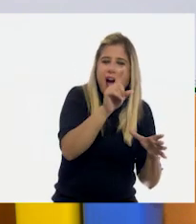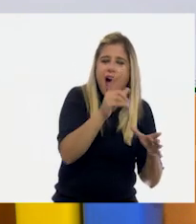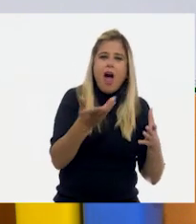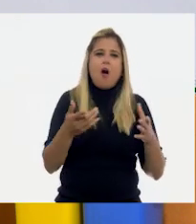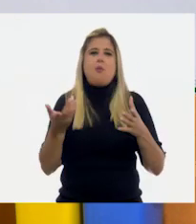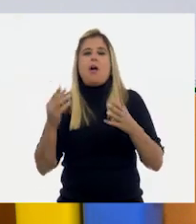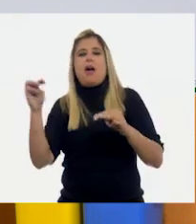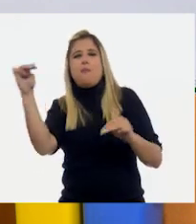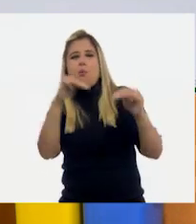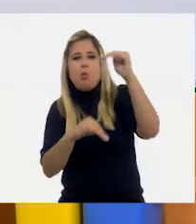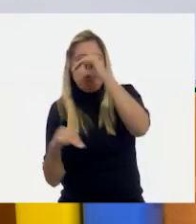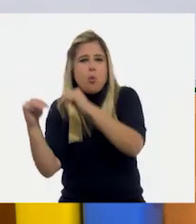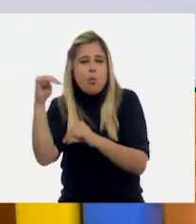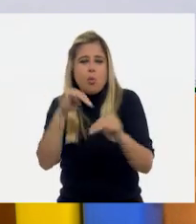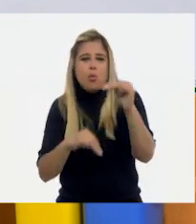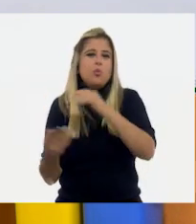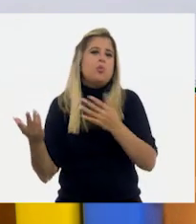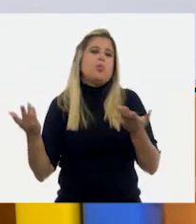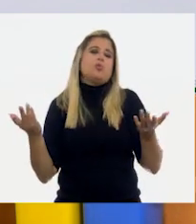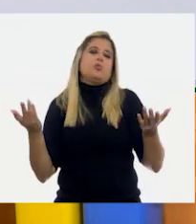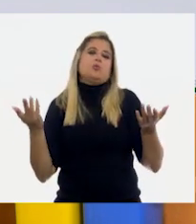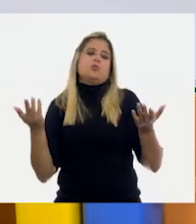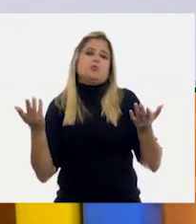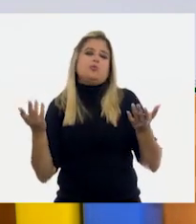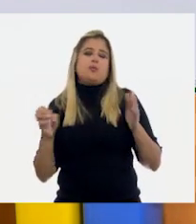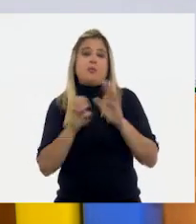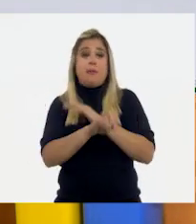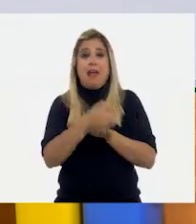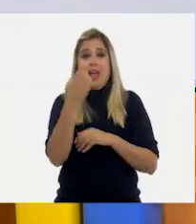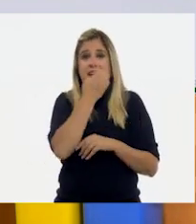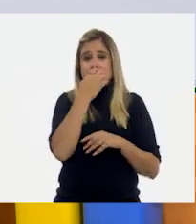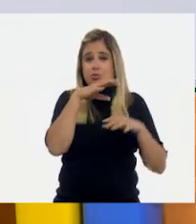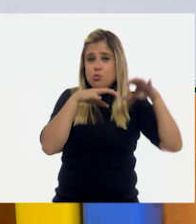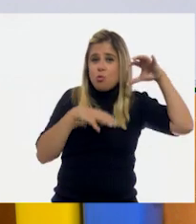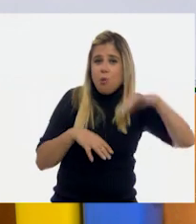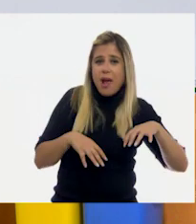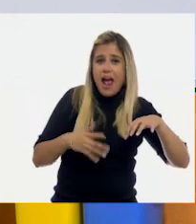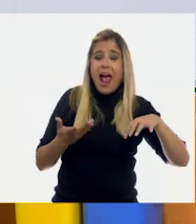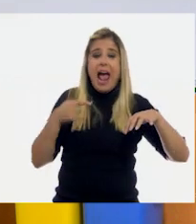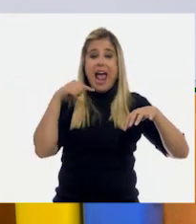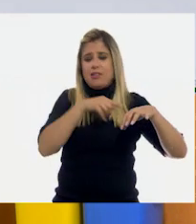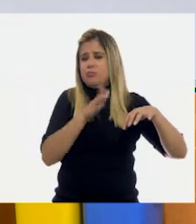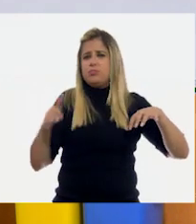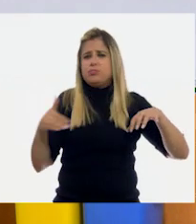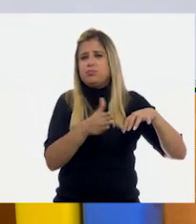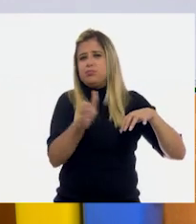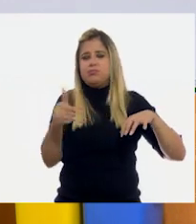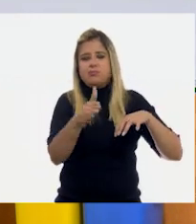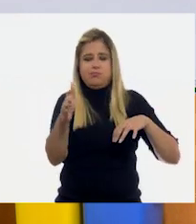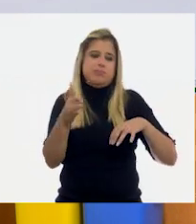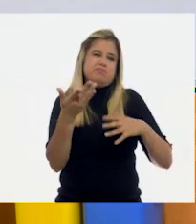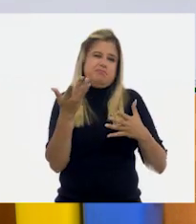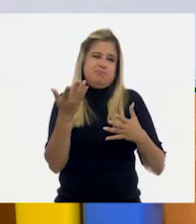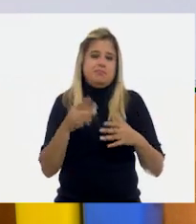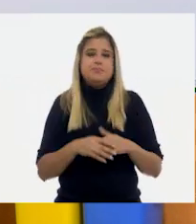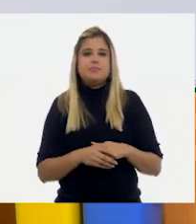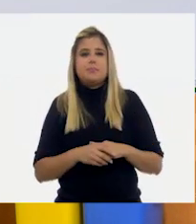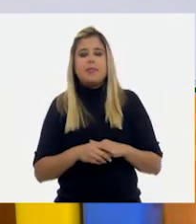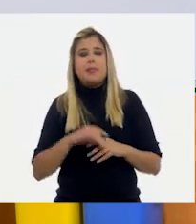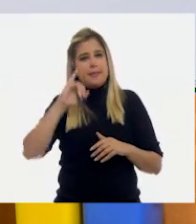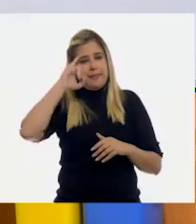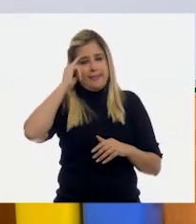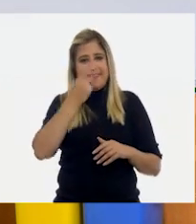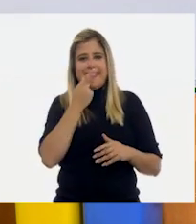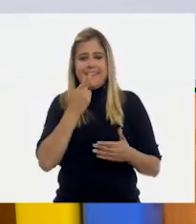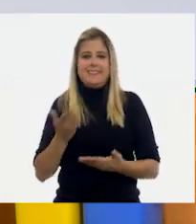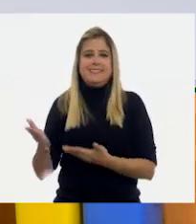cerro, por ejemplo, la escuela, las cosas así. Bueno, tú kunindaro